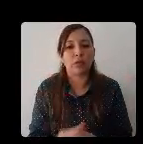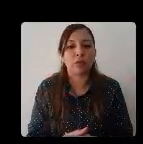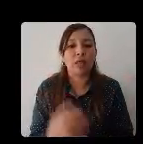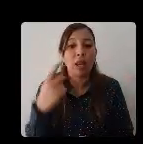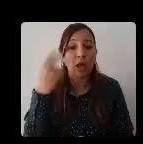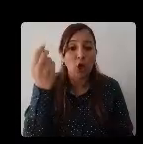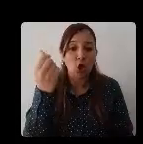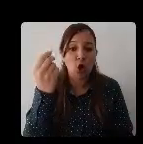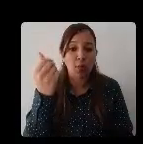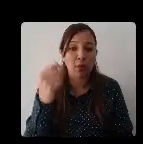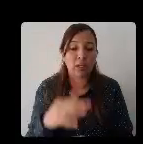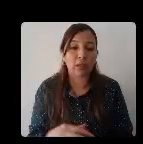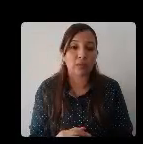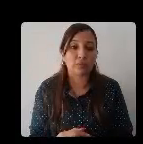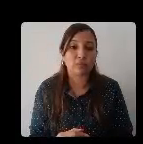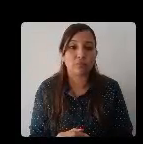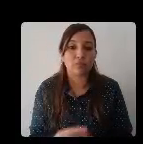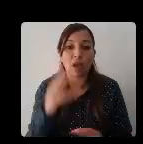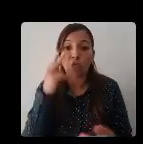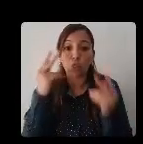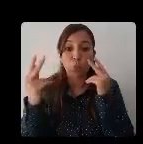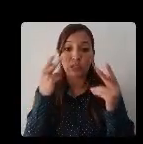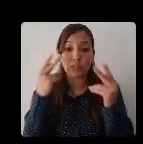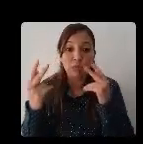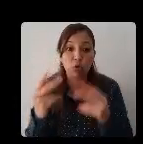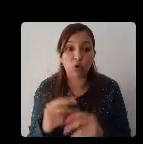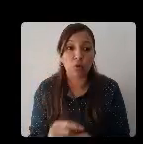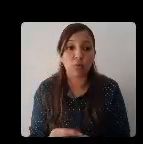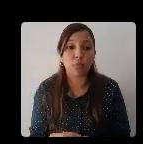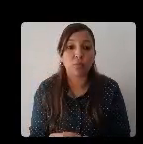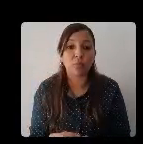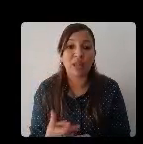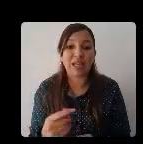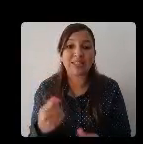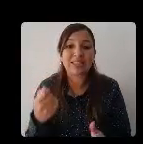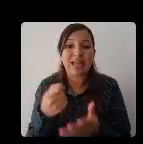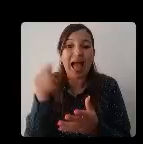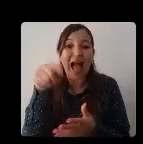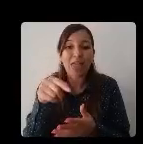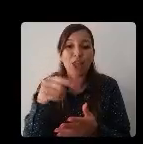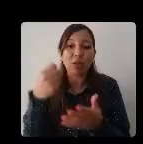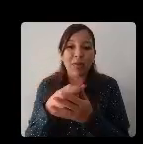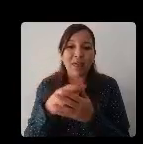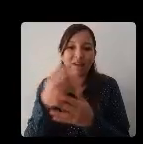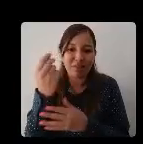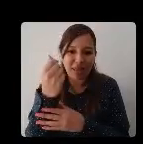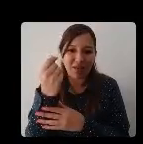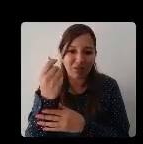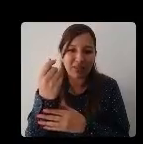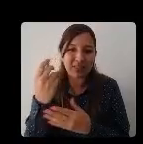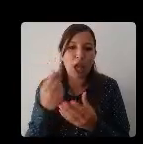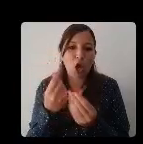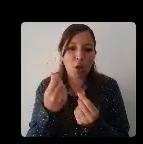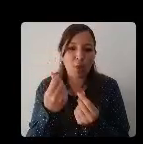hasta todos los hoteles, restaurantes, mercados, tiendas, bodegas, de todo